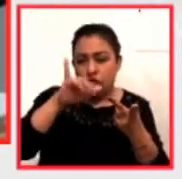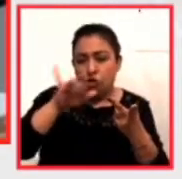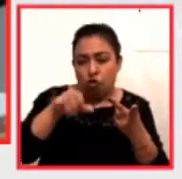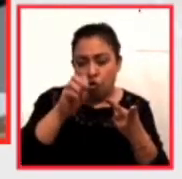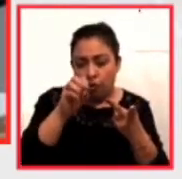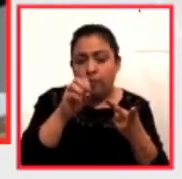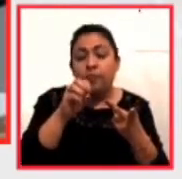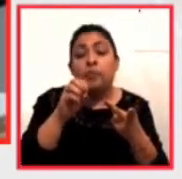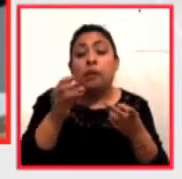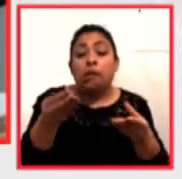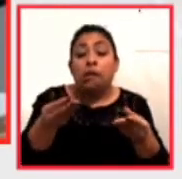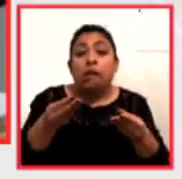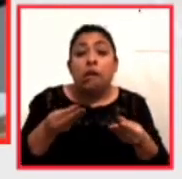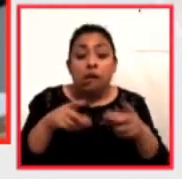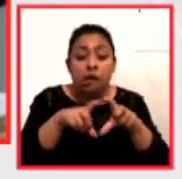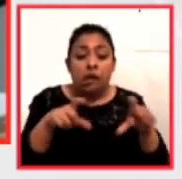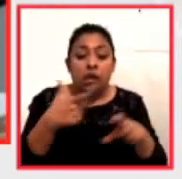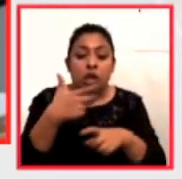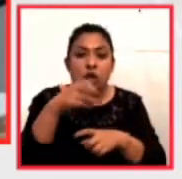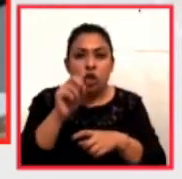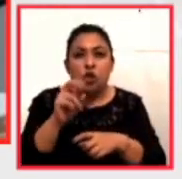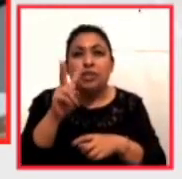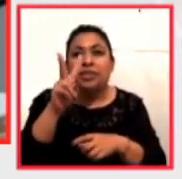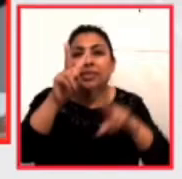un guión, Bengalas en el Cielo,